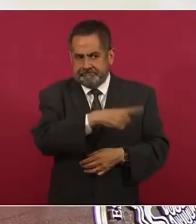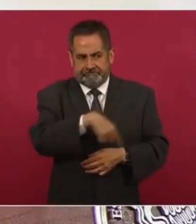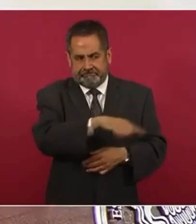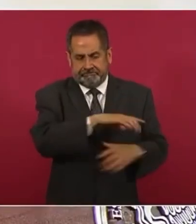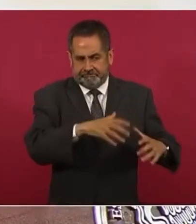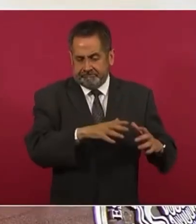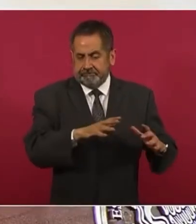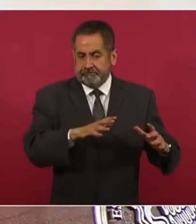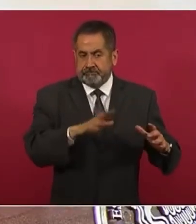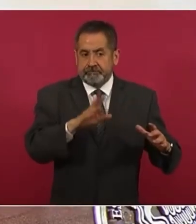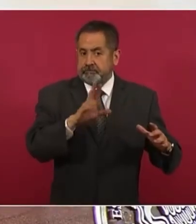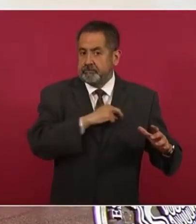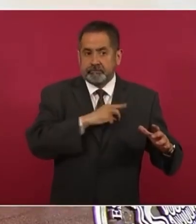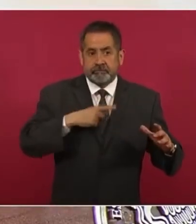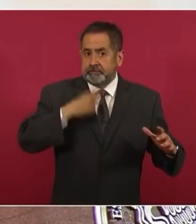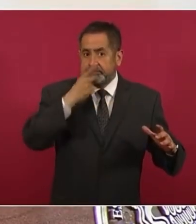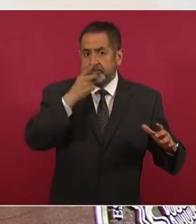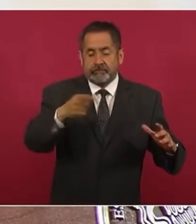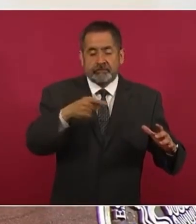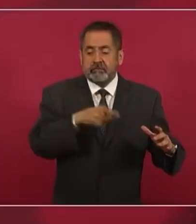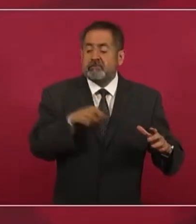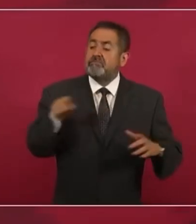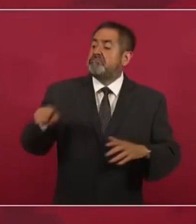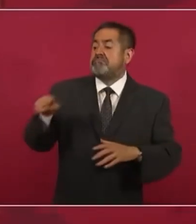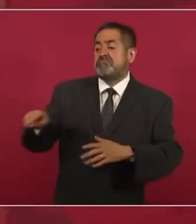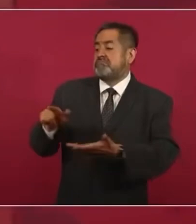la reforma afectaba.